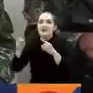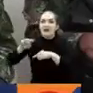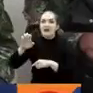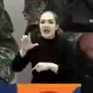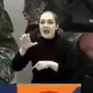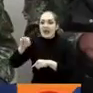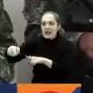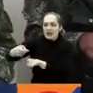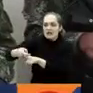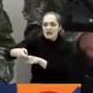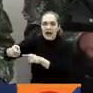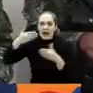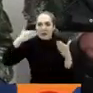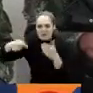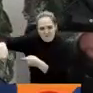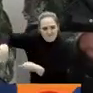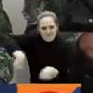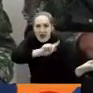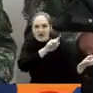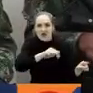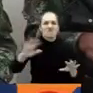los cuales cumplen